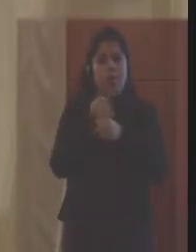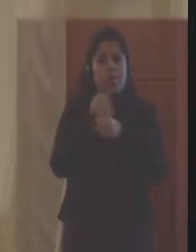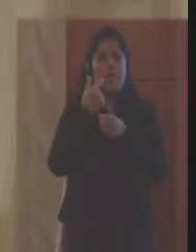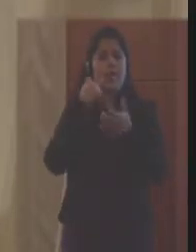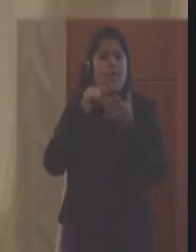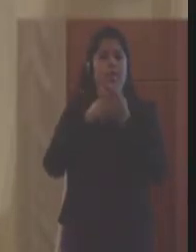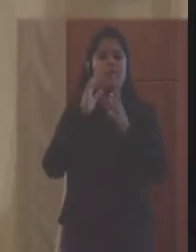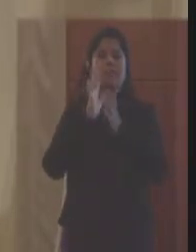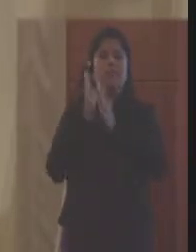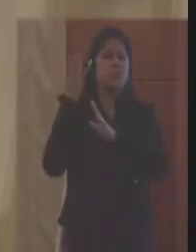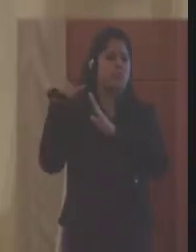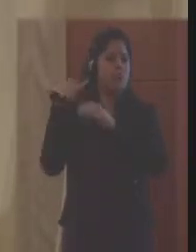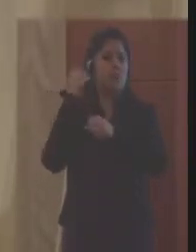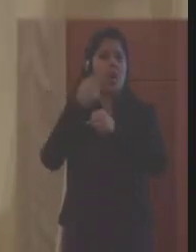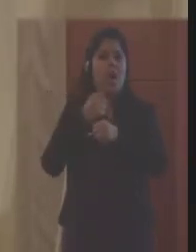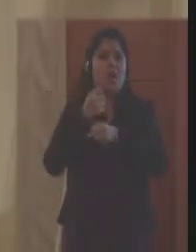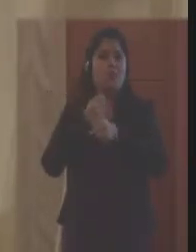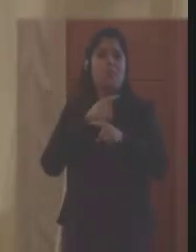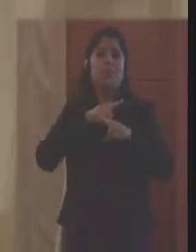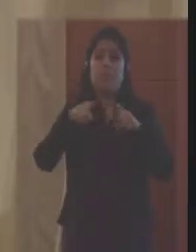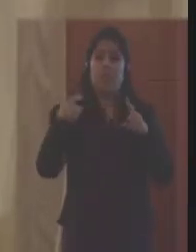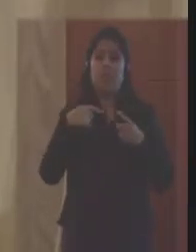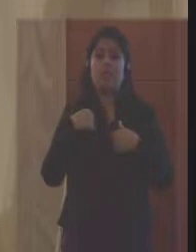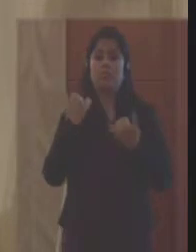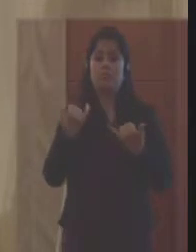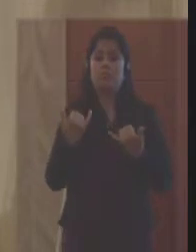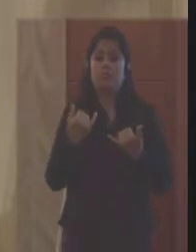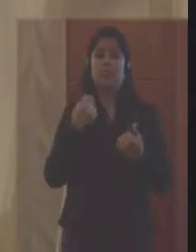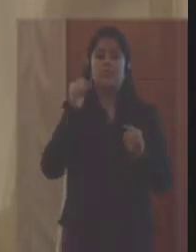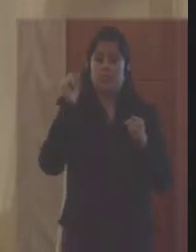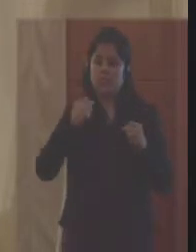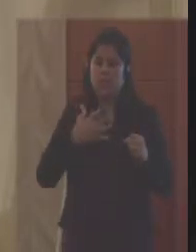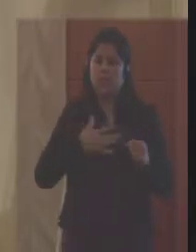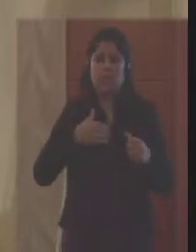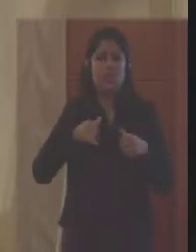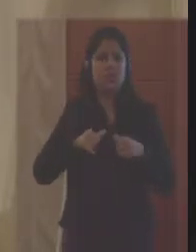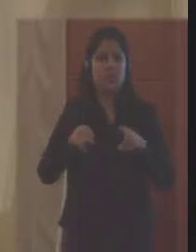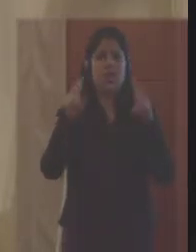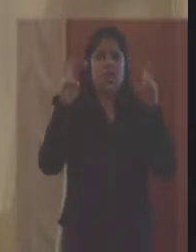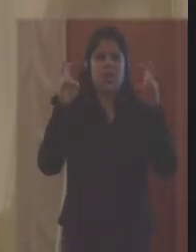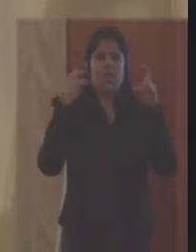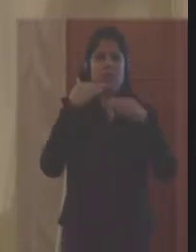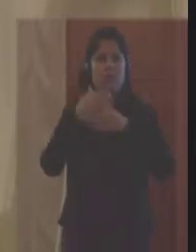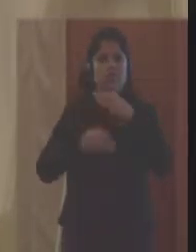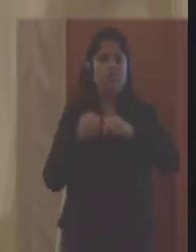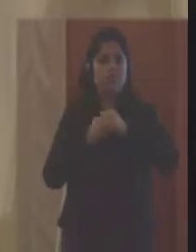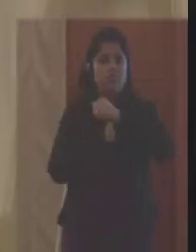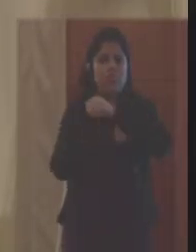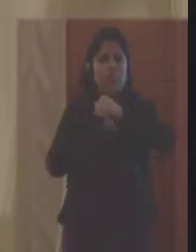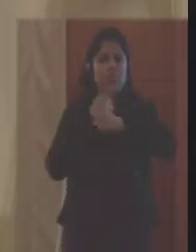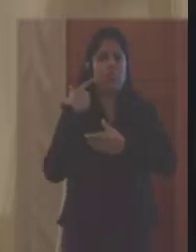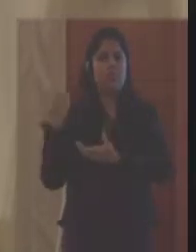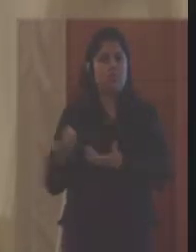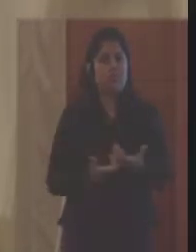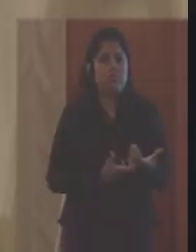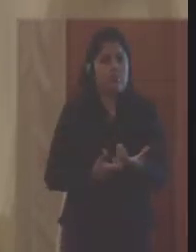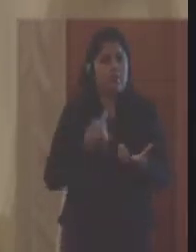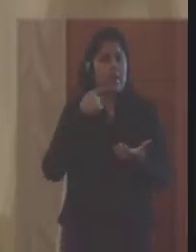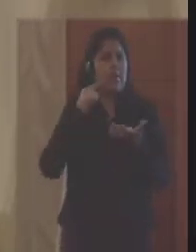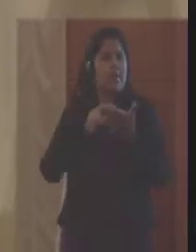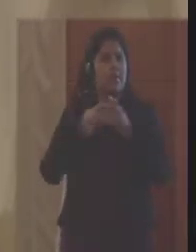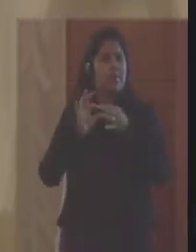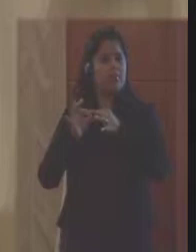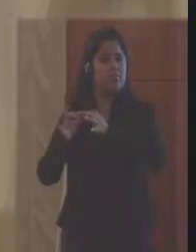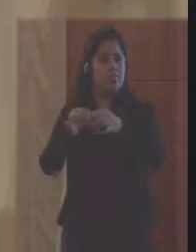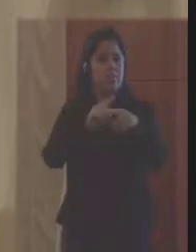sancionó hace 2 años y que hoy está en rigor. Y por supuesto existe un sistema de soporte operativo que es el sistema de bomberos, que tiene una